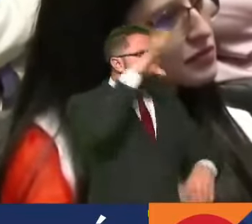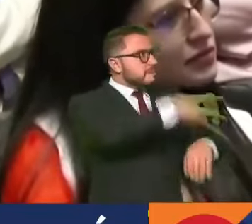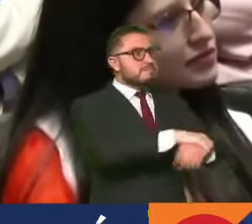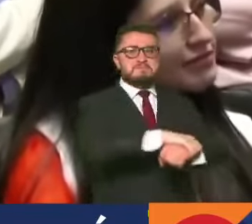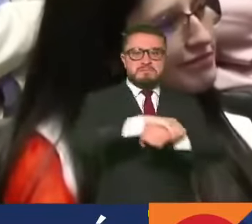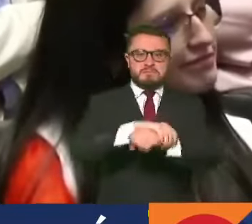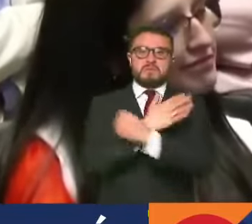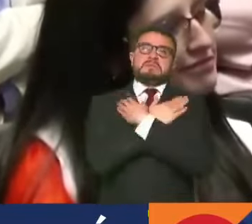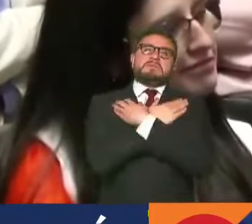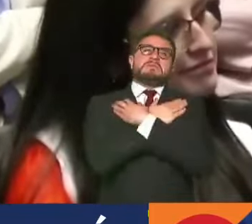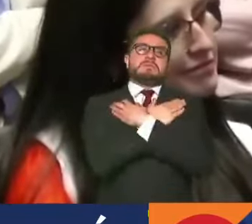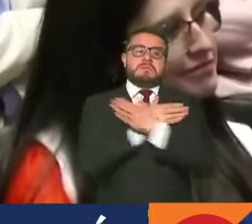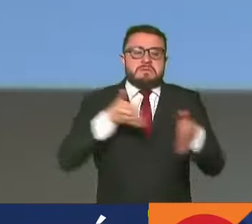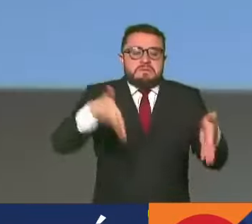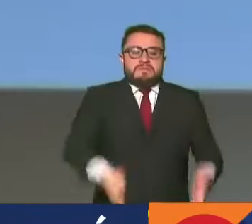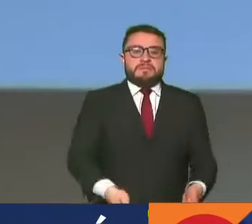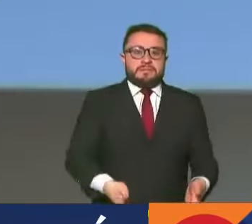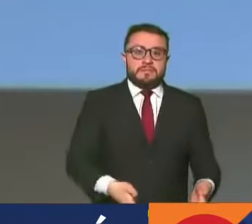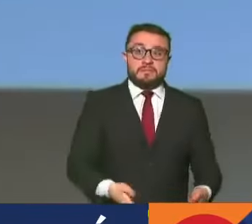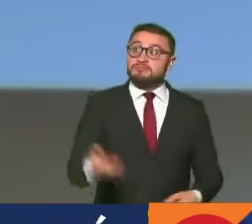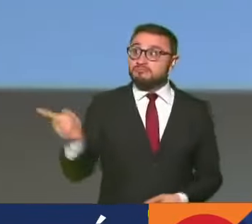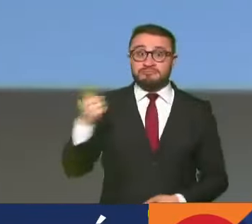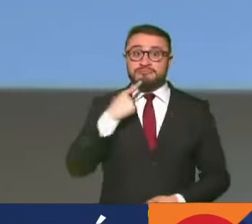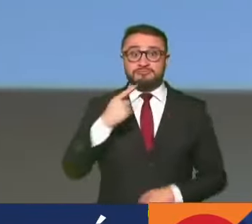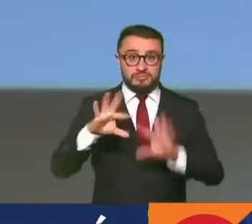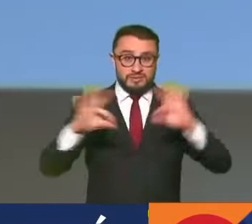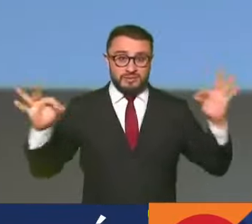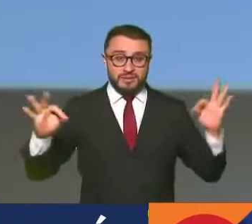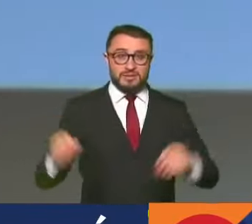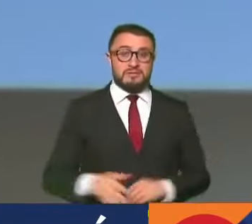ataúd. Decían, ¿no? En un ataúd. Y eso no es lo mismo que le pasa a los